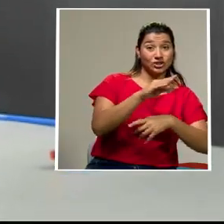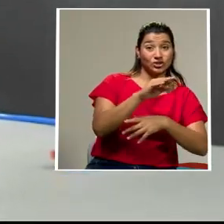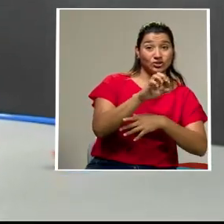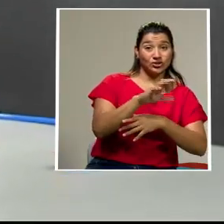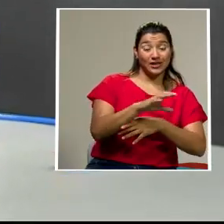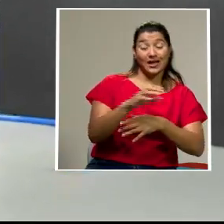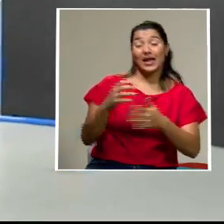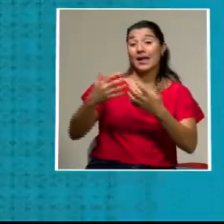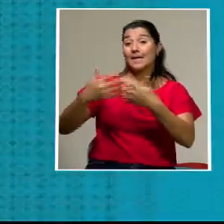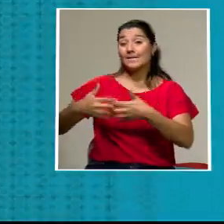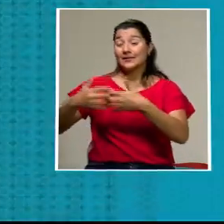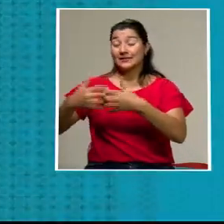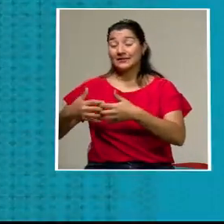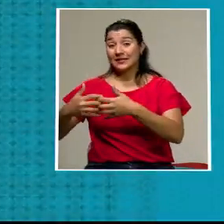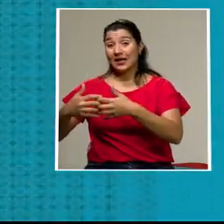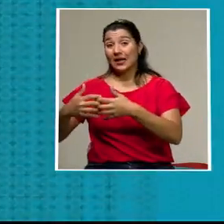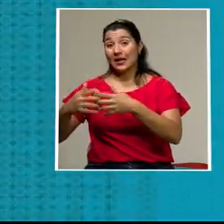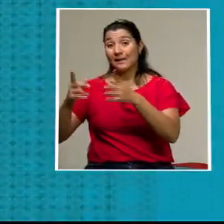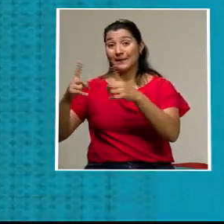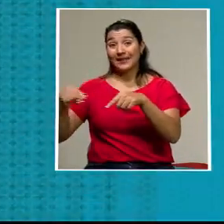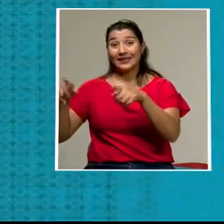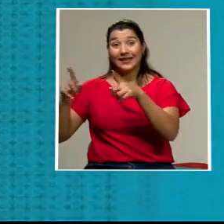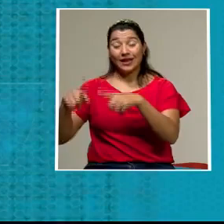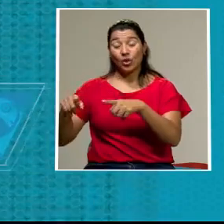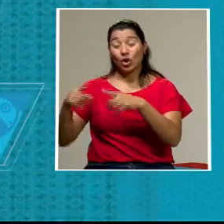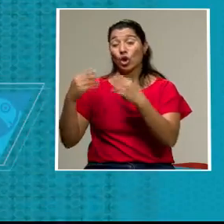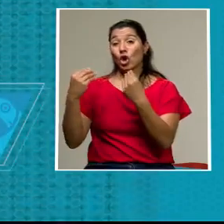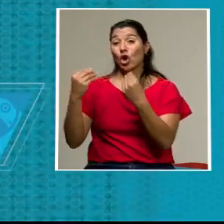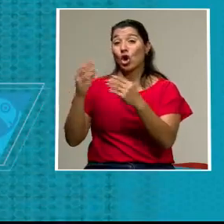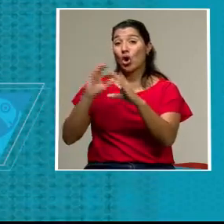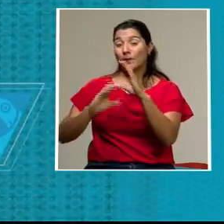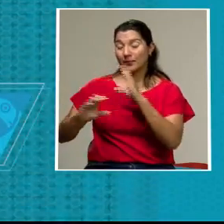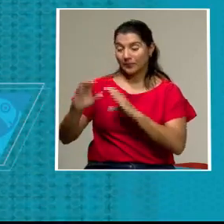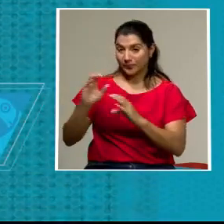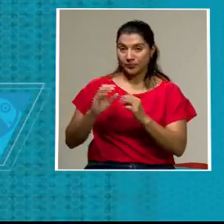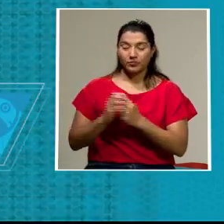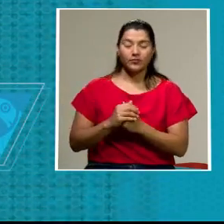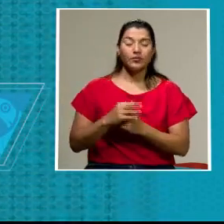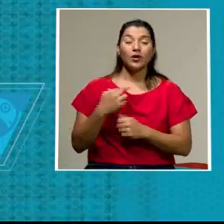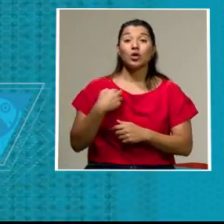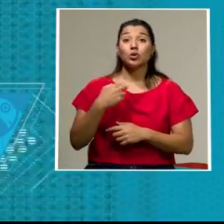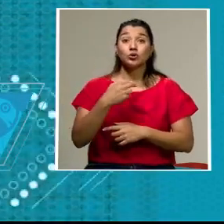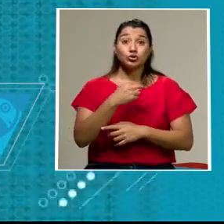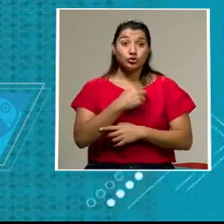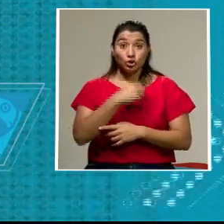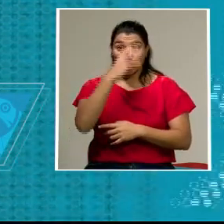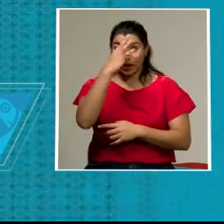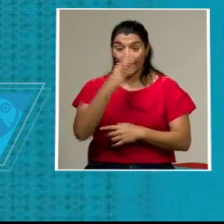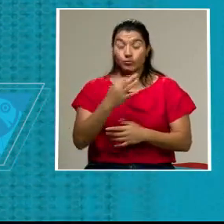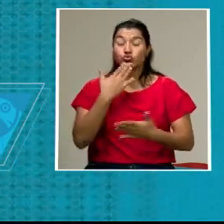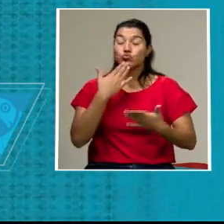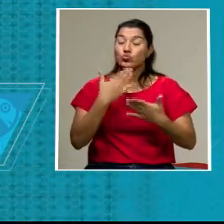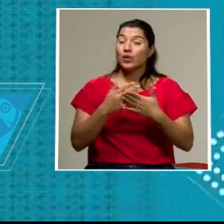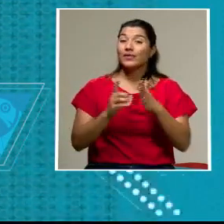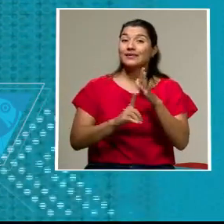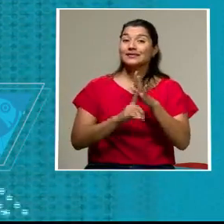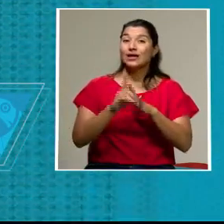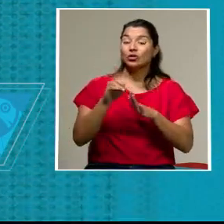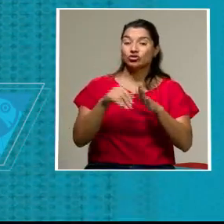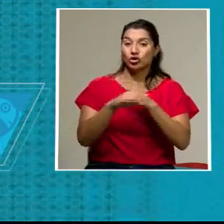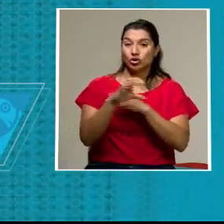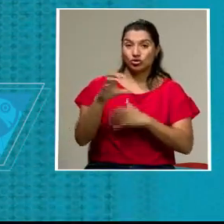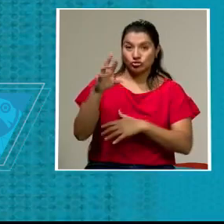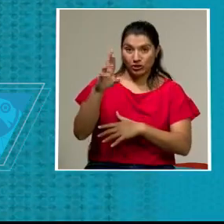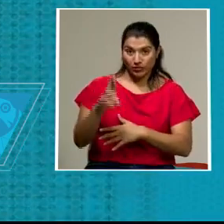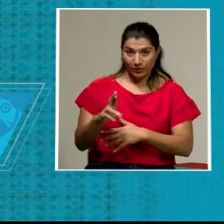ventilador comercial. Creemos que este es un hito en el desarrollo de dispositivos biomédicos en el país y nos enorgullece